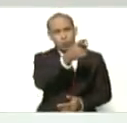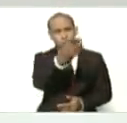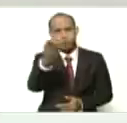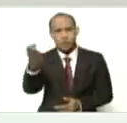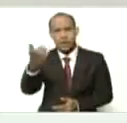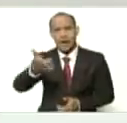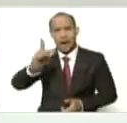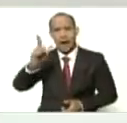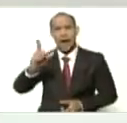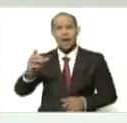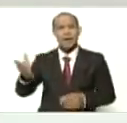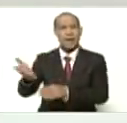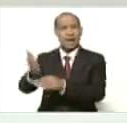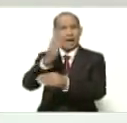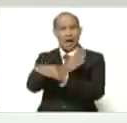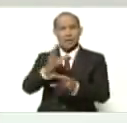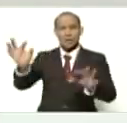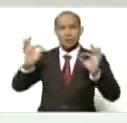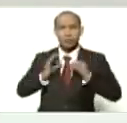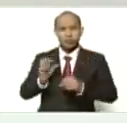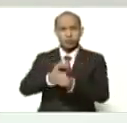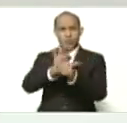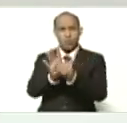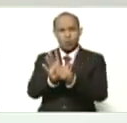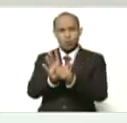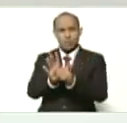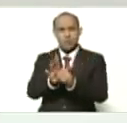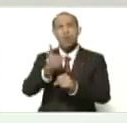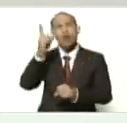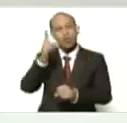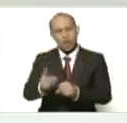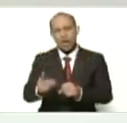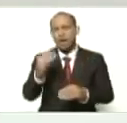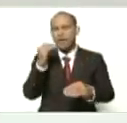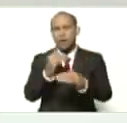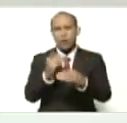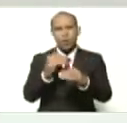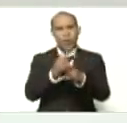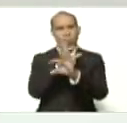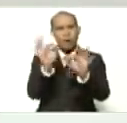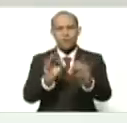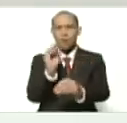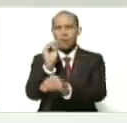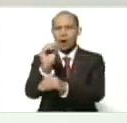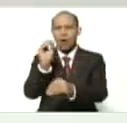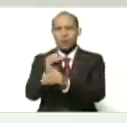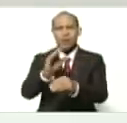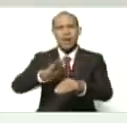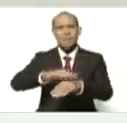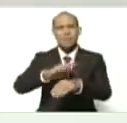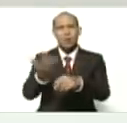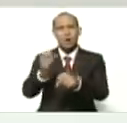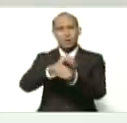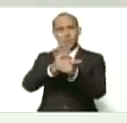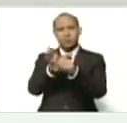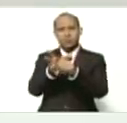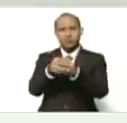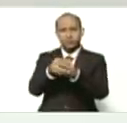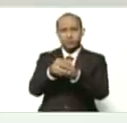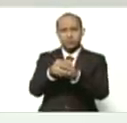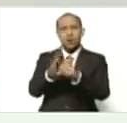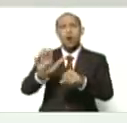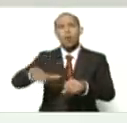el cob y como lo hemos conocido hasta nuestro día debemos cuidarnos porque la variante de brasil puede re infectar